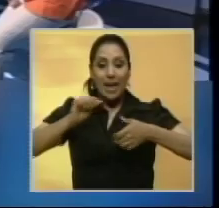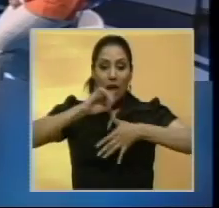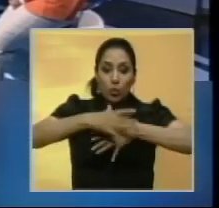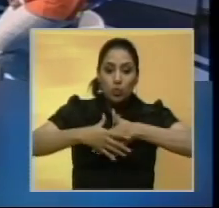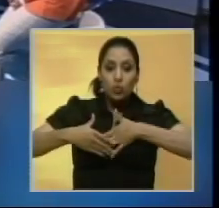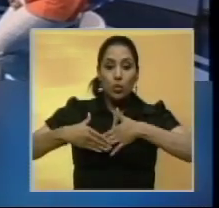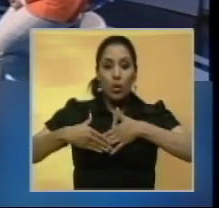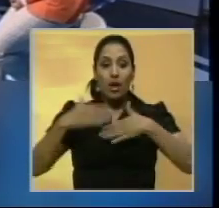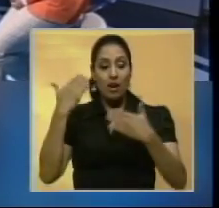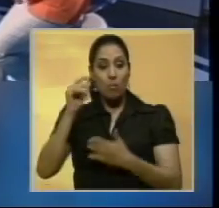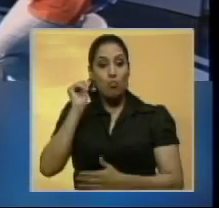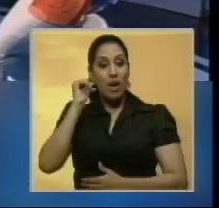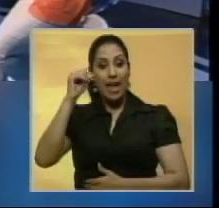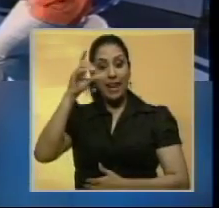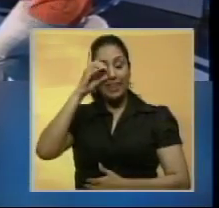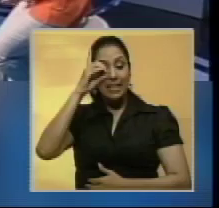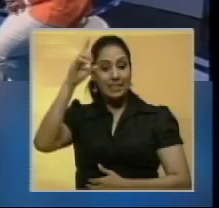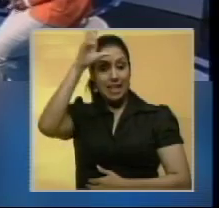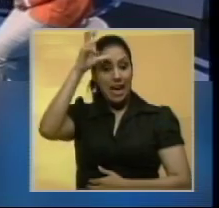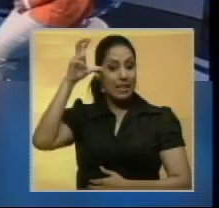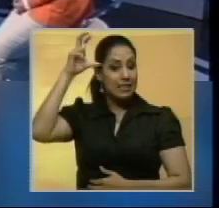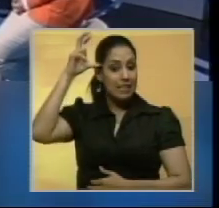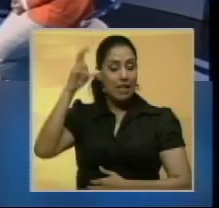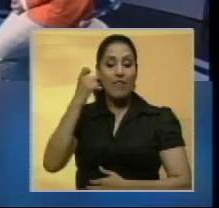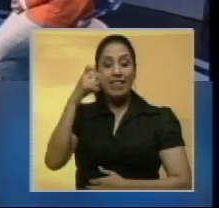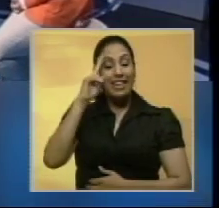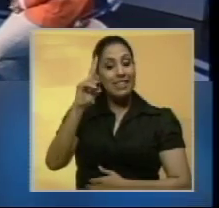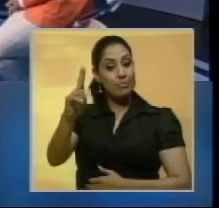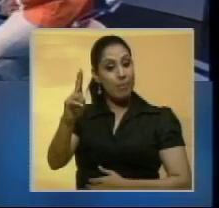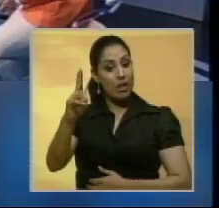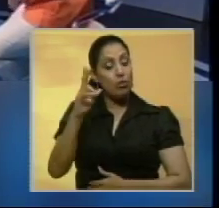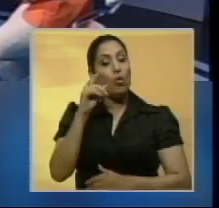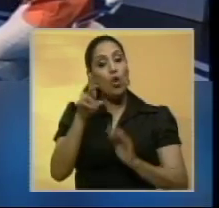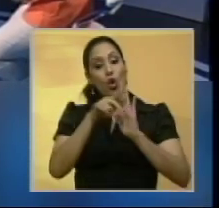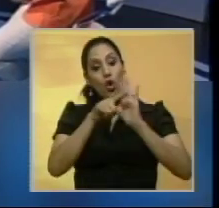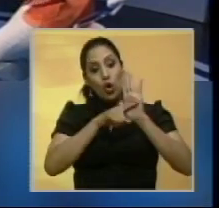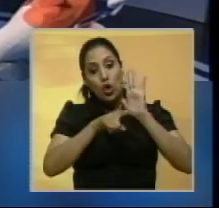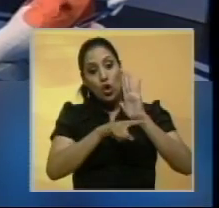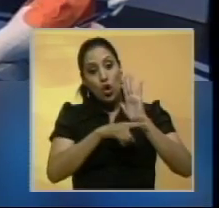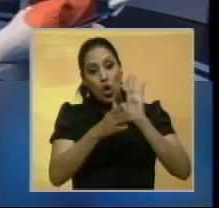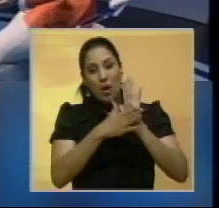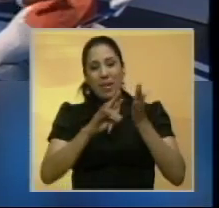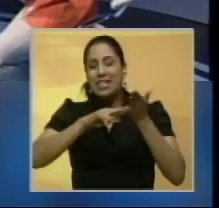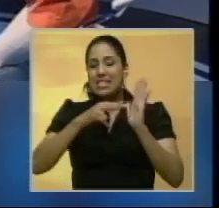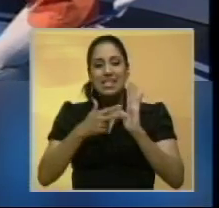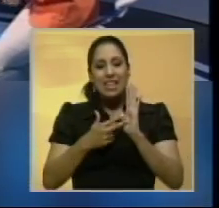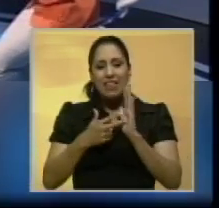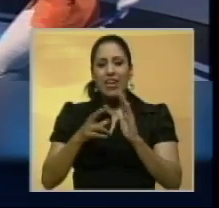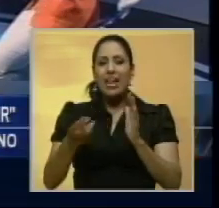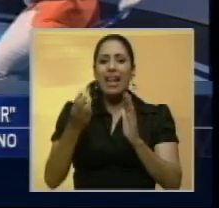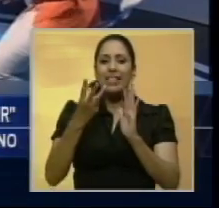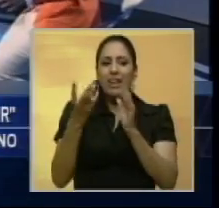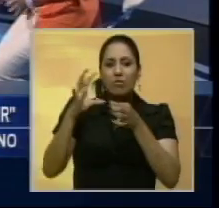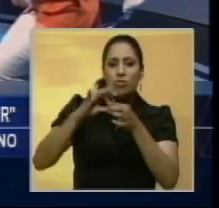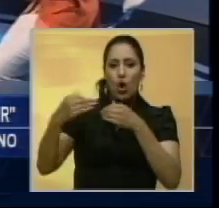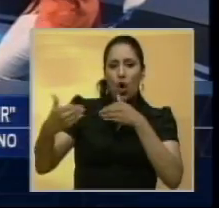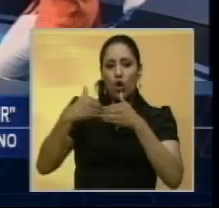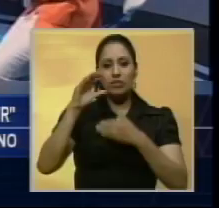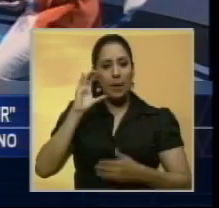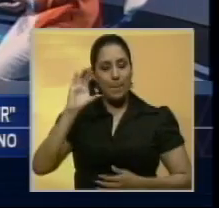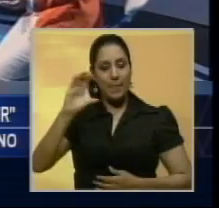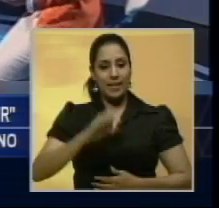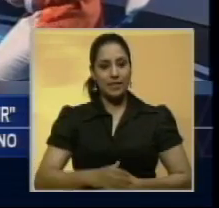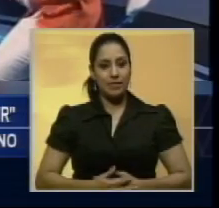La canciller Delcy Rodríguez denunció que el irrespeto a estas normas fundacionales corresponde a una triple alianza contra el